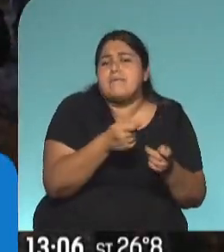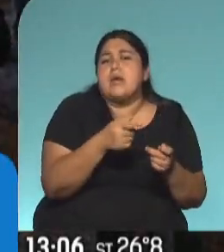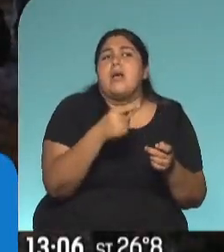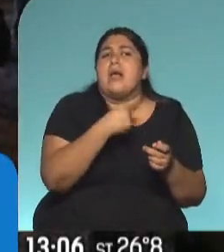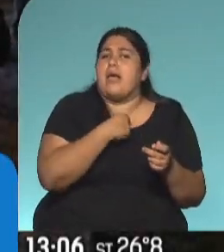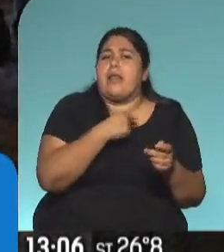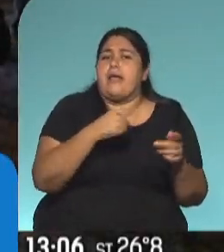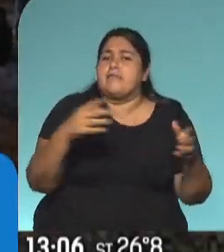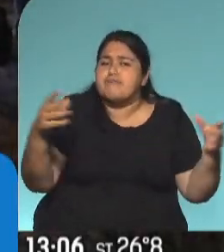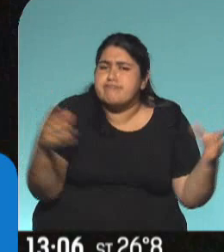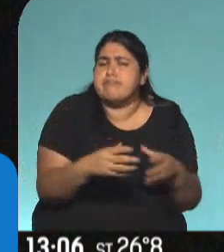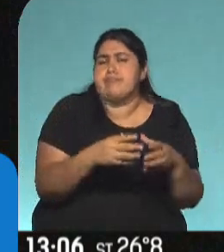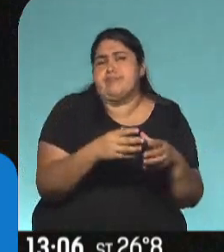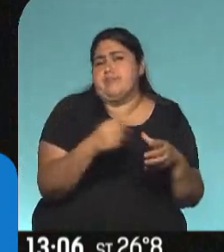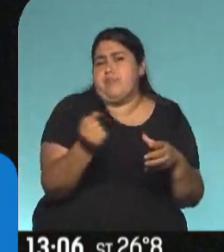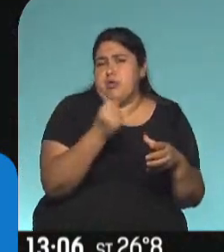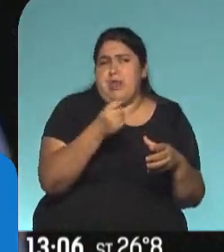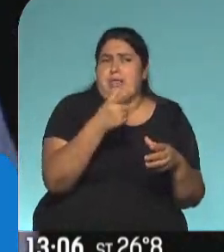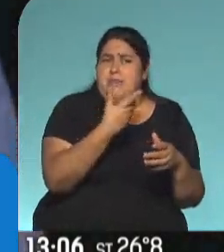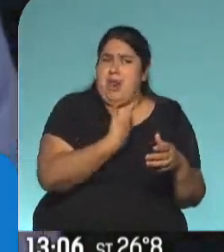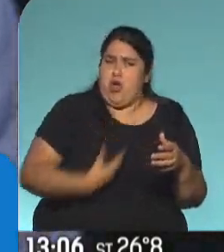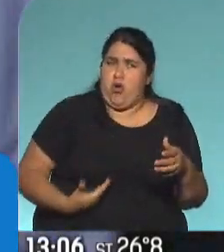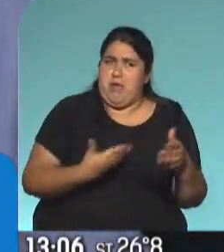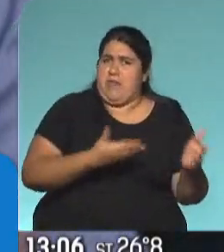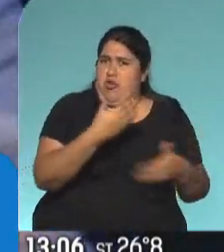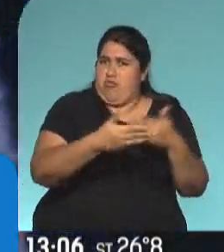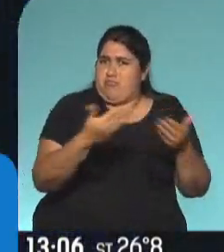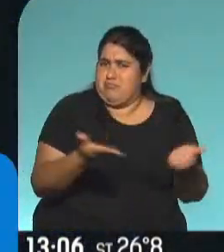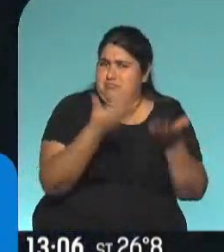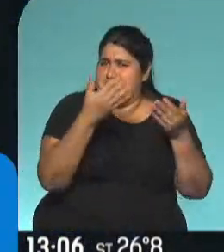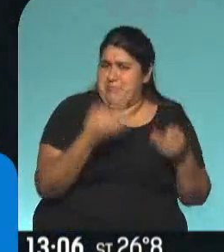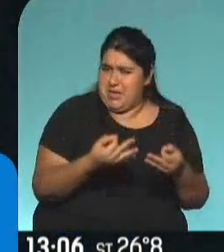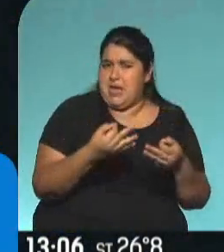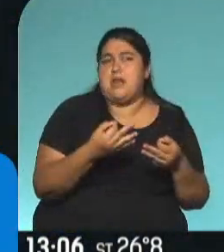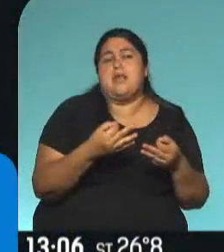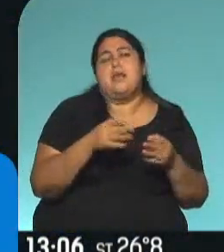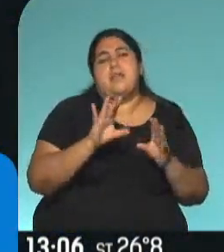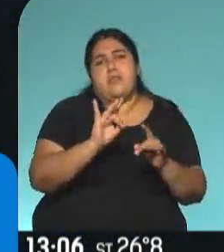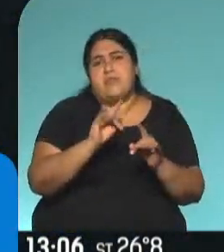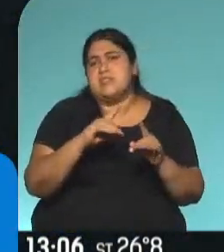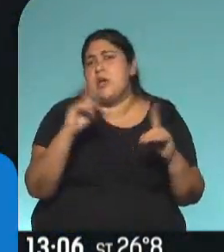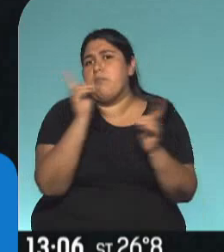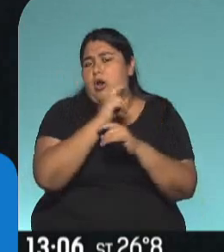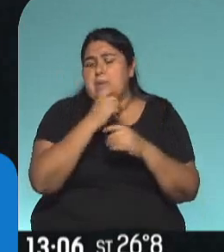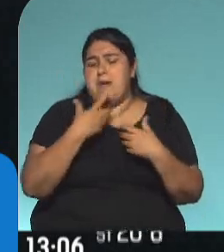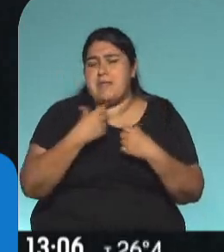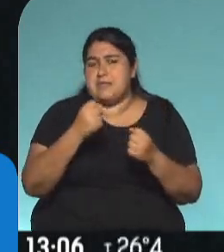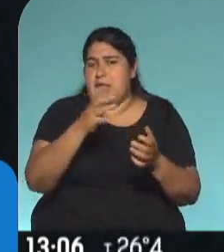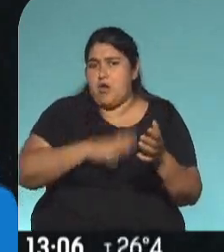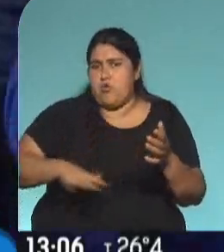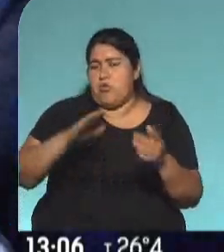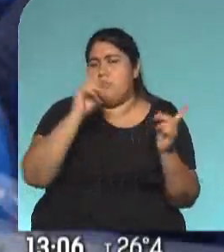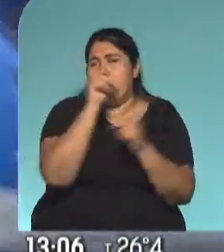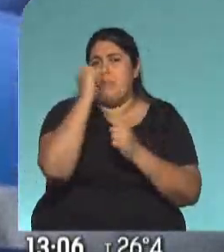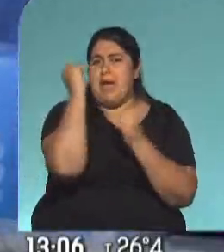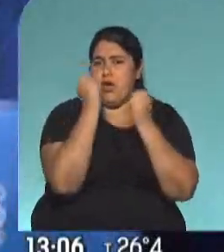estos partidos para garantizar la gobernabilidad en el país, fuertemente afectado por una crisis sanitaria y económica.